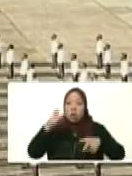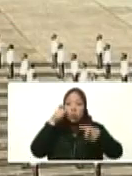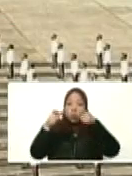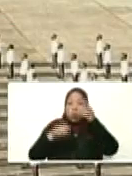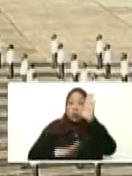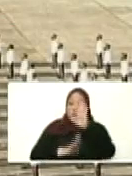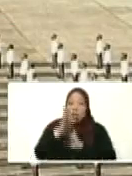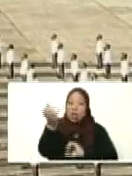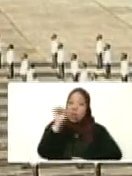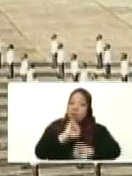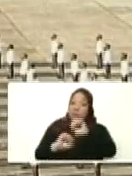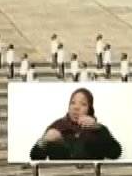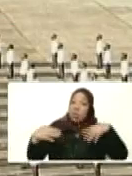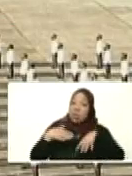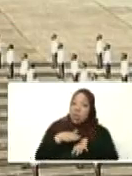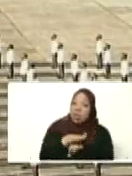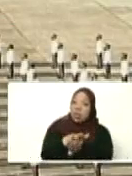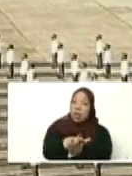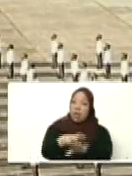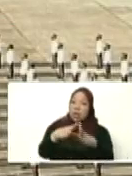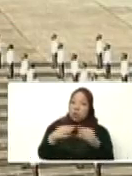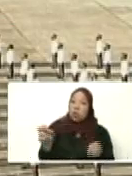y defensa integral de la nación.